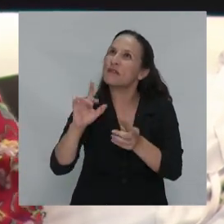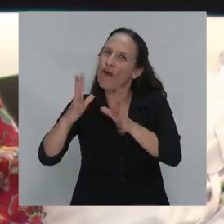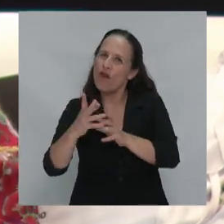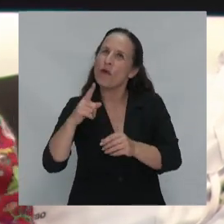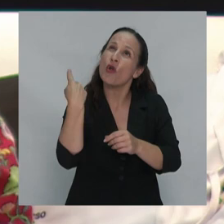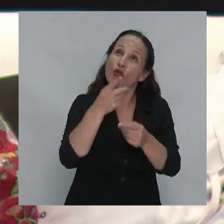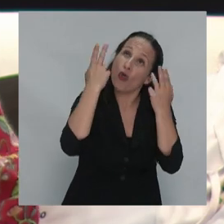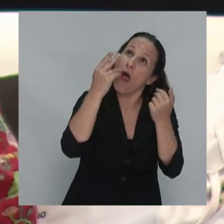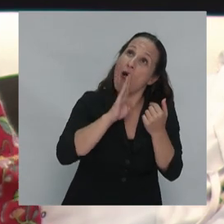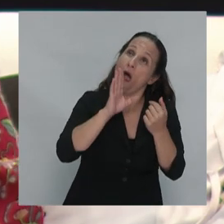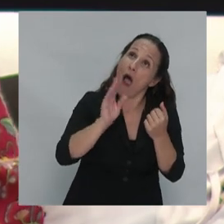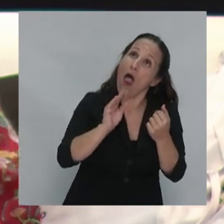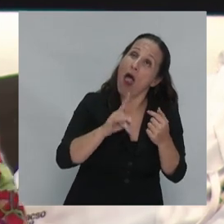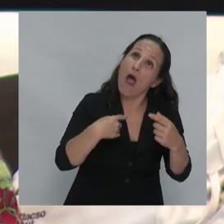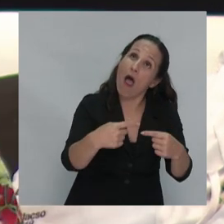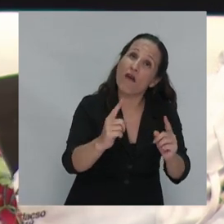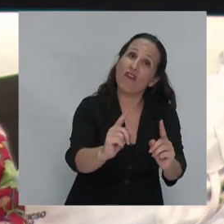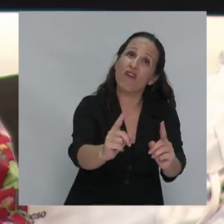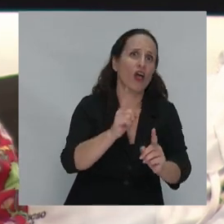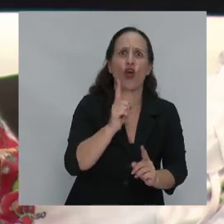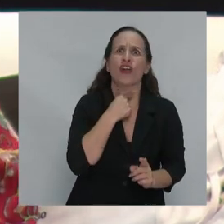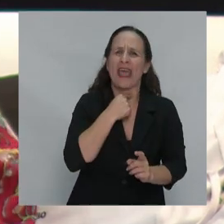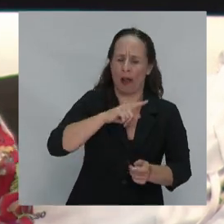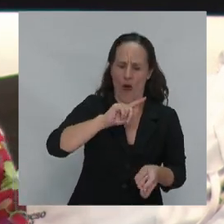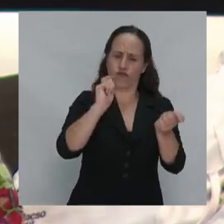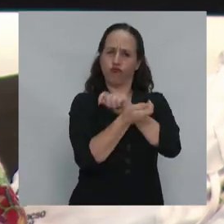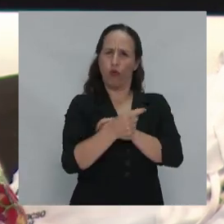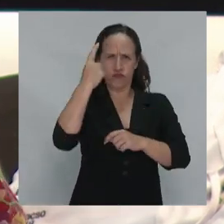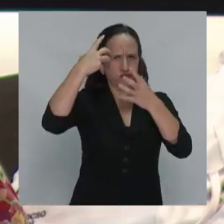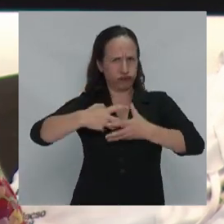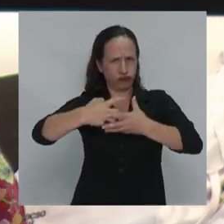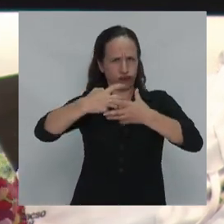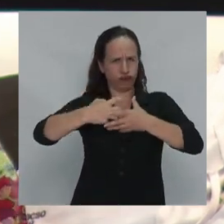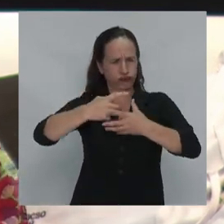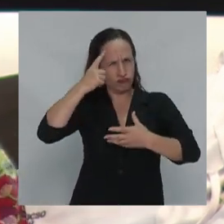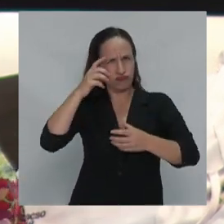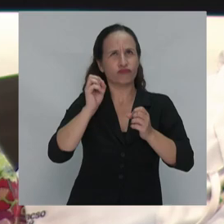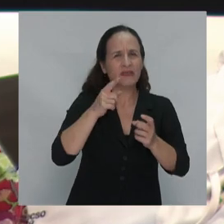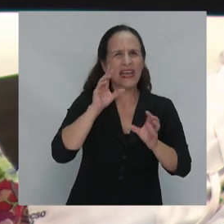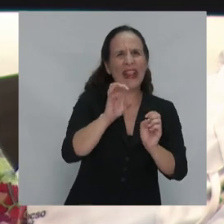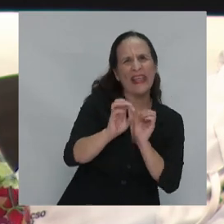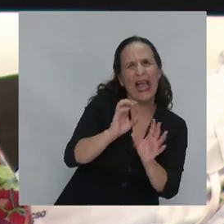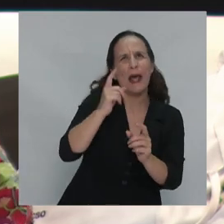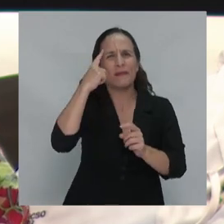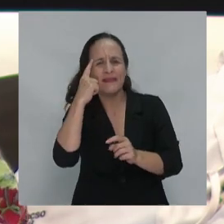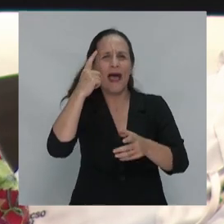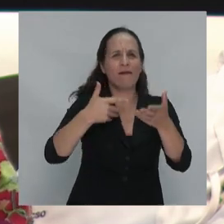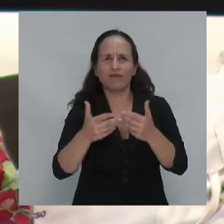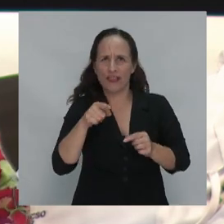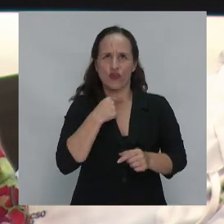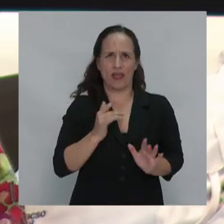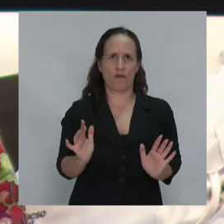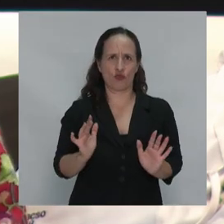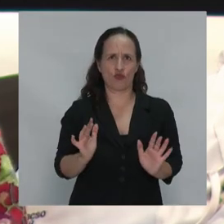ser tecnócratas. Queremos otra cosa. Queremos salir siendo sujetos críticos. Vamos a cambiarlo todo. Yo